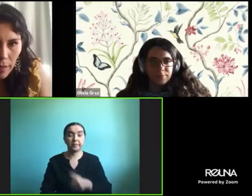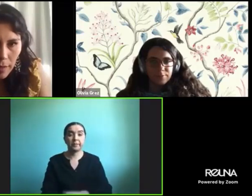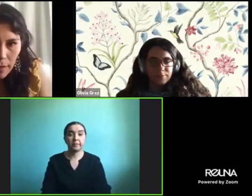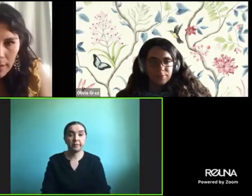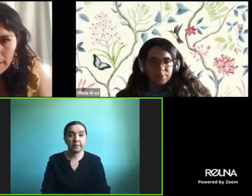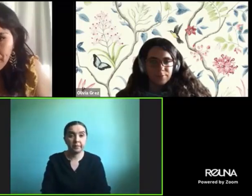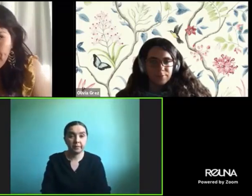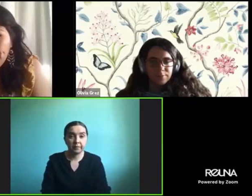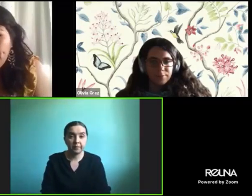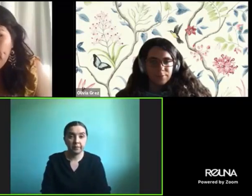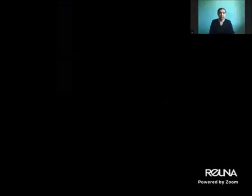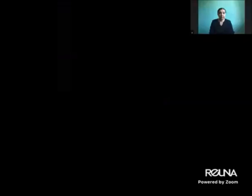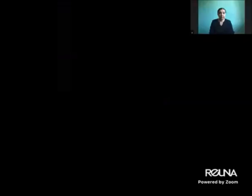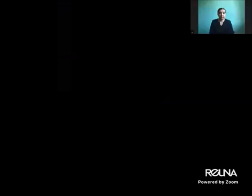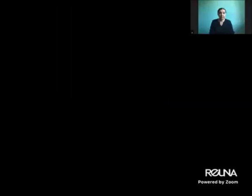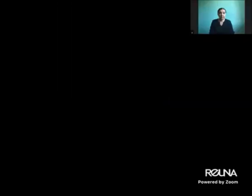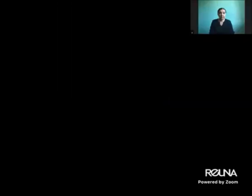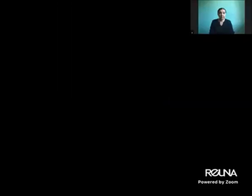acá